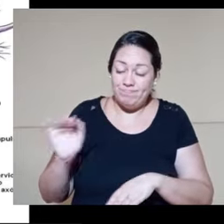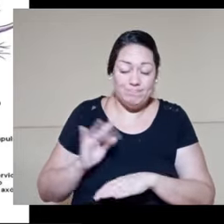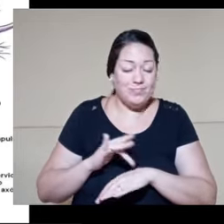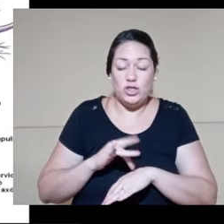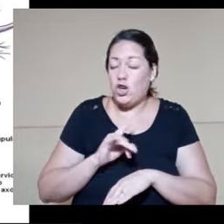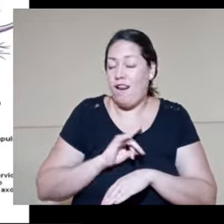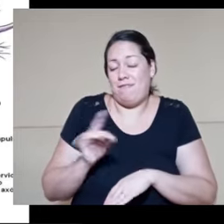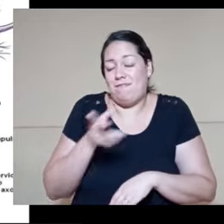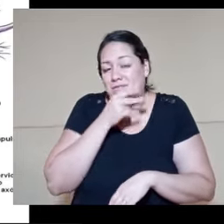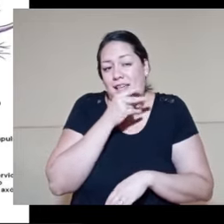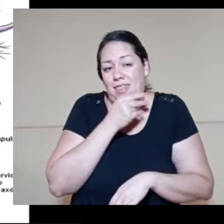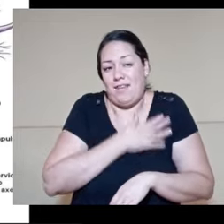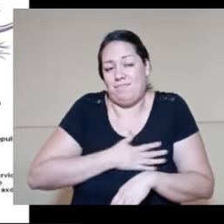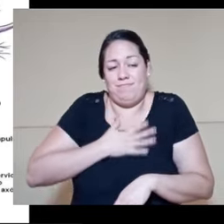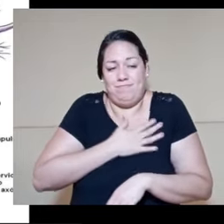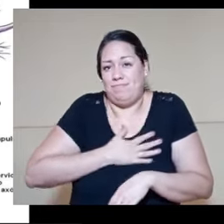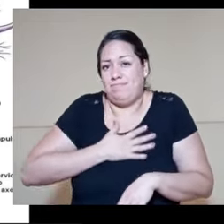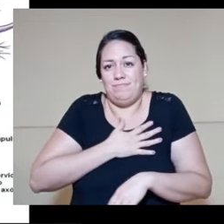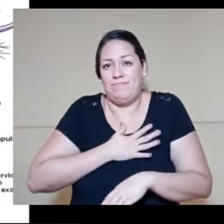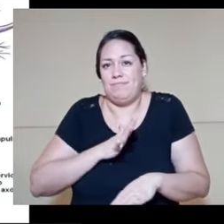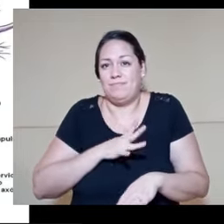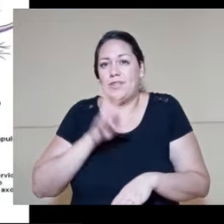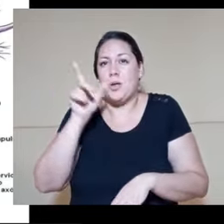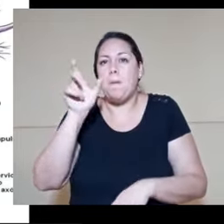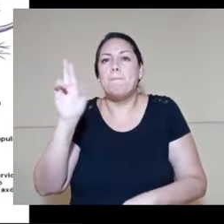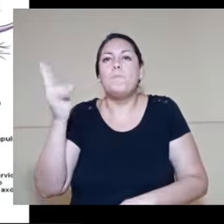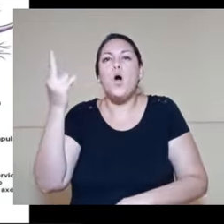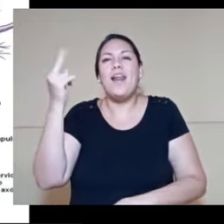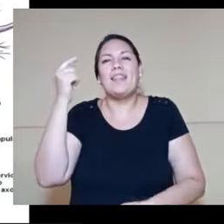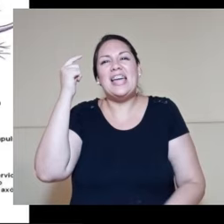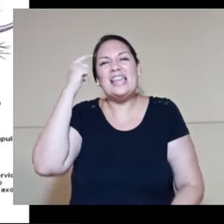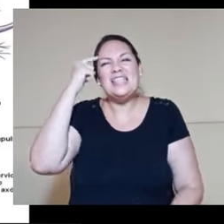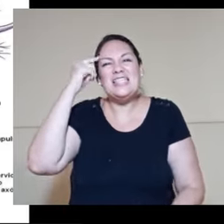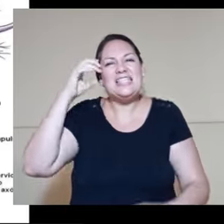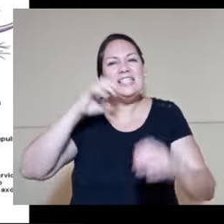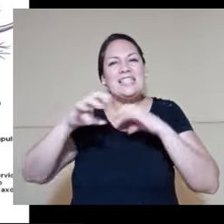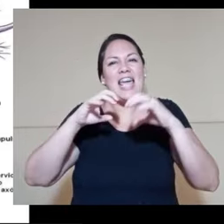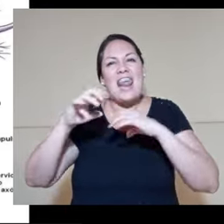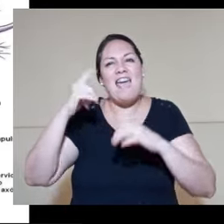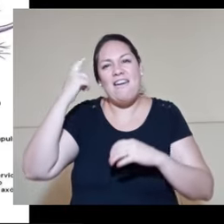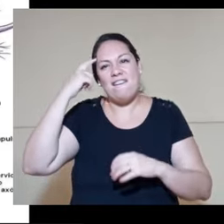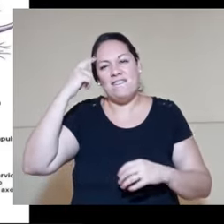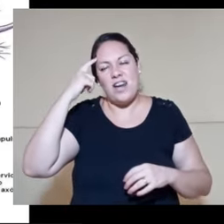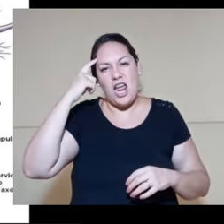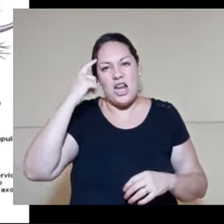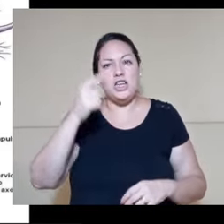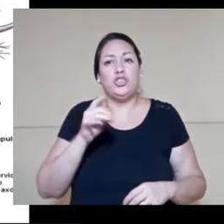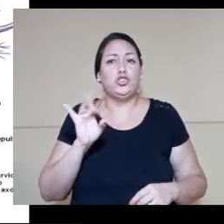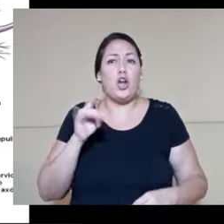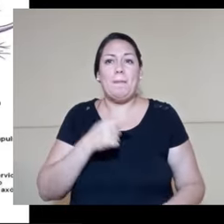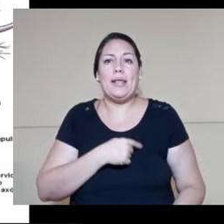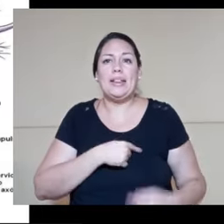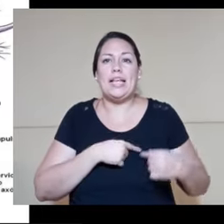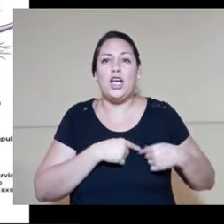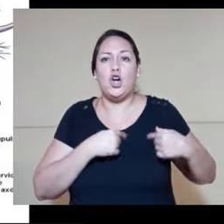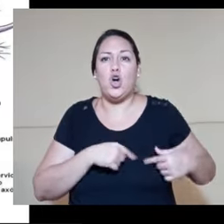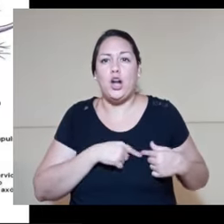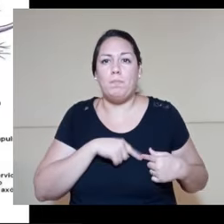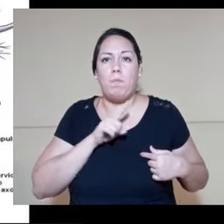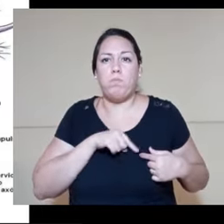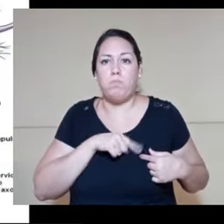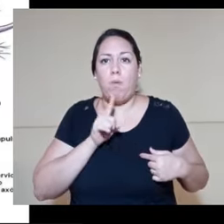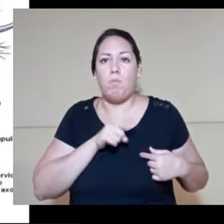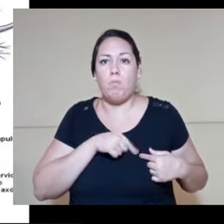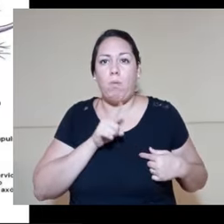tocando. Claro, ¿no? Claro. En el caso de las muertes cerebrales, lo único que tienen es